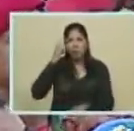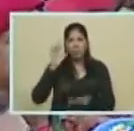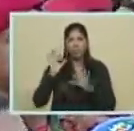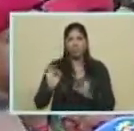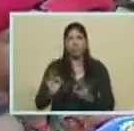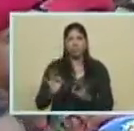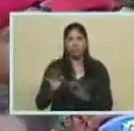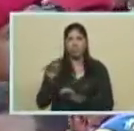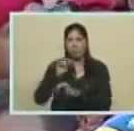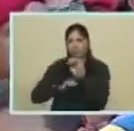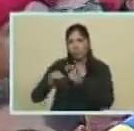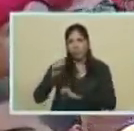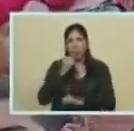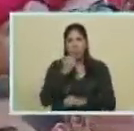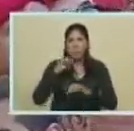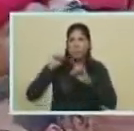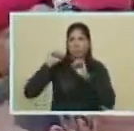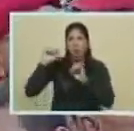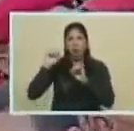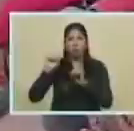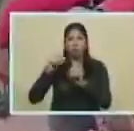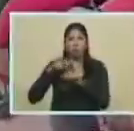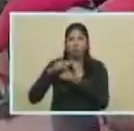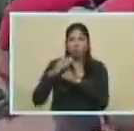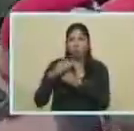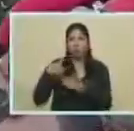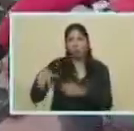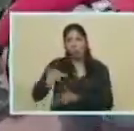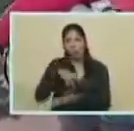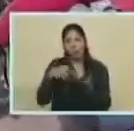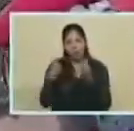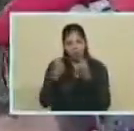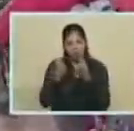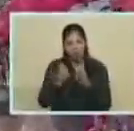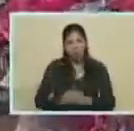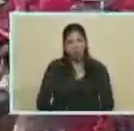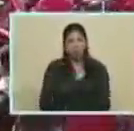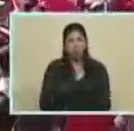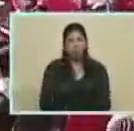económica, rebelión popular contra la guerra económica,